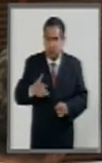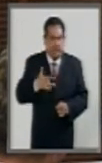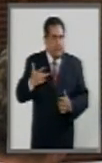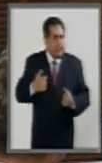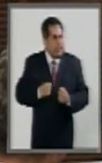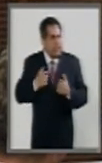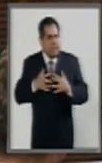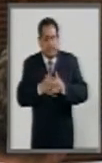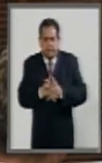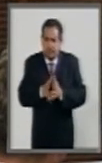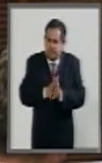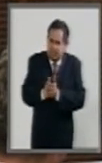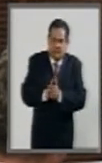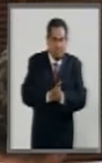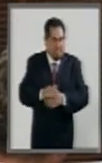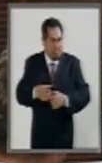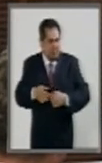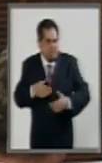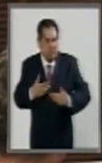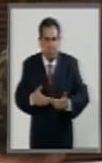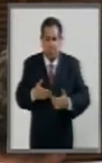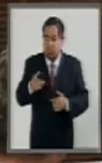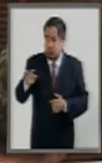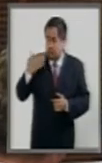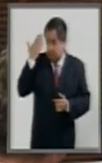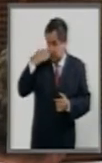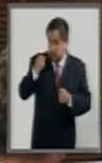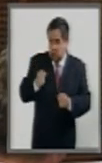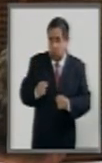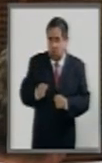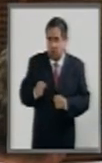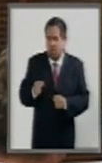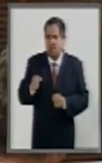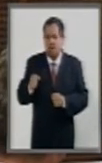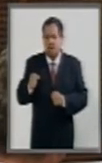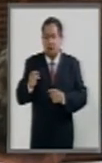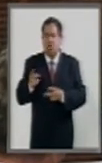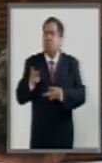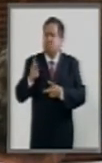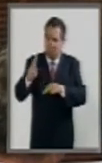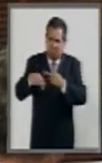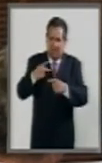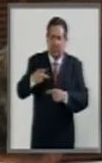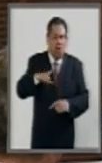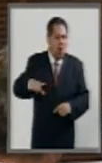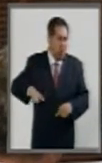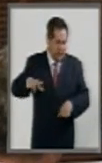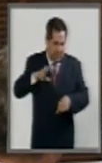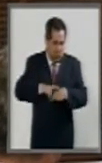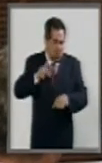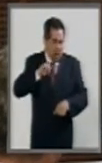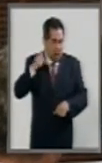de guerrera y que seguramente regresarás como gobernadora de Puebla.